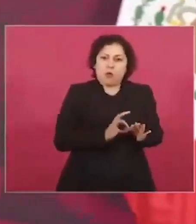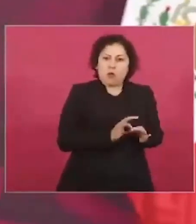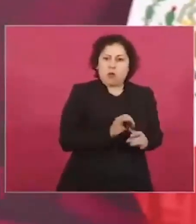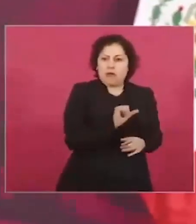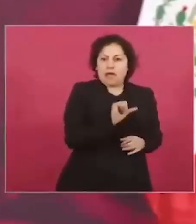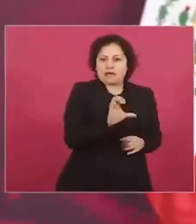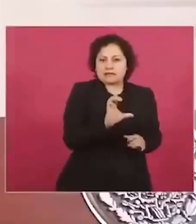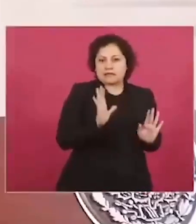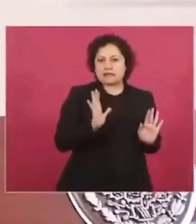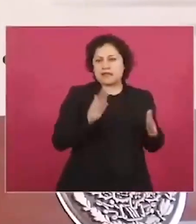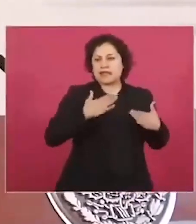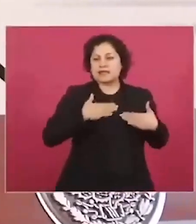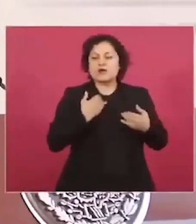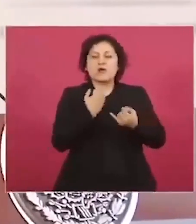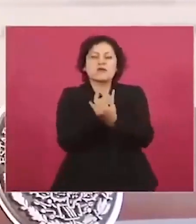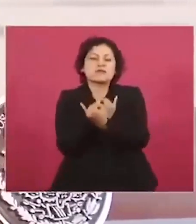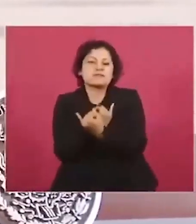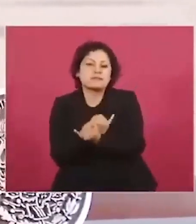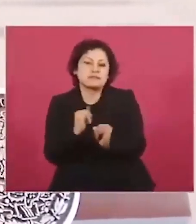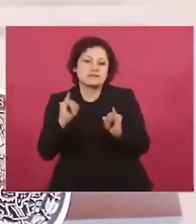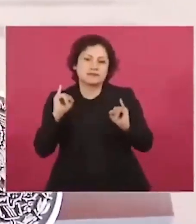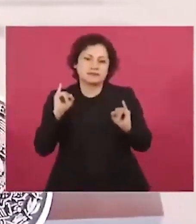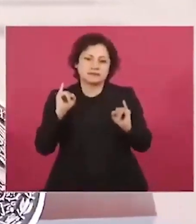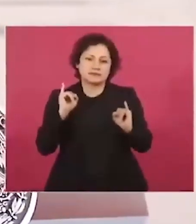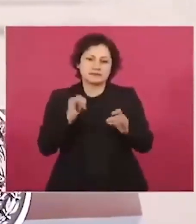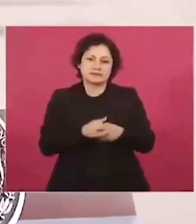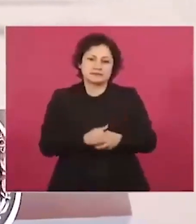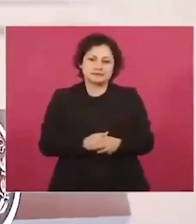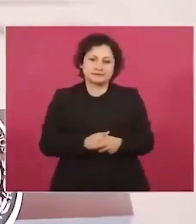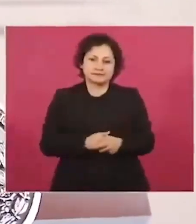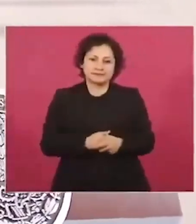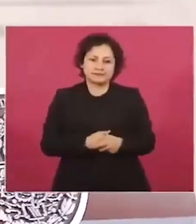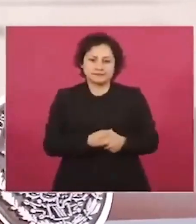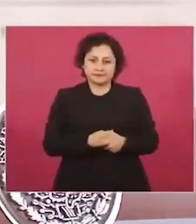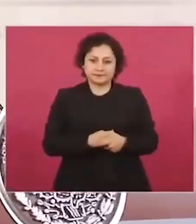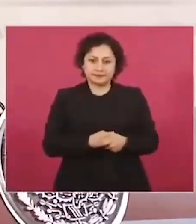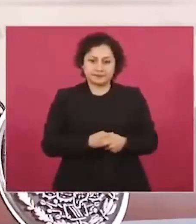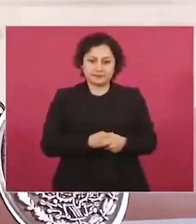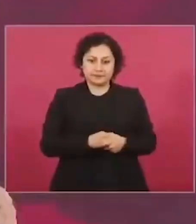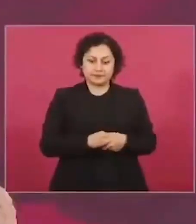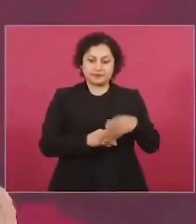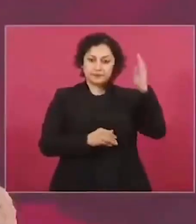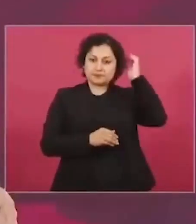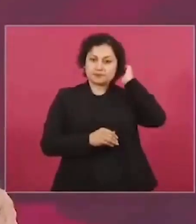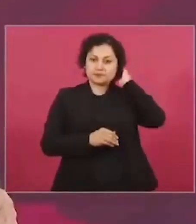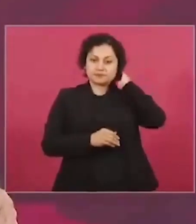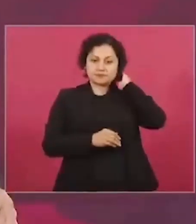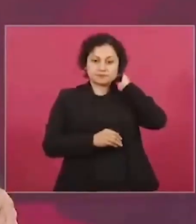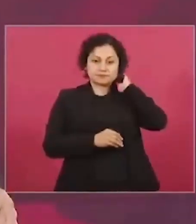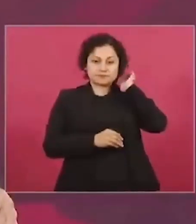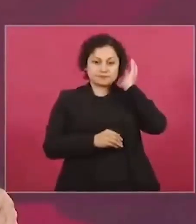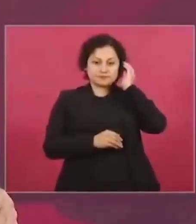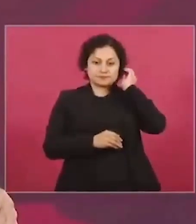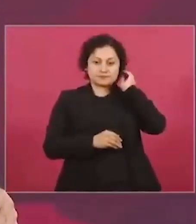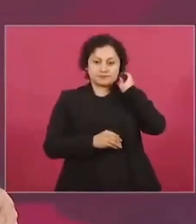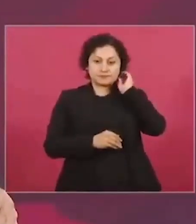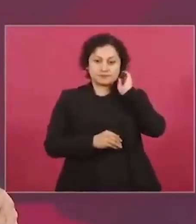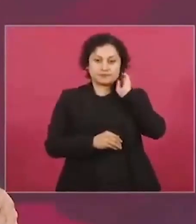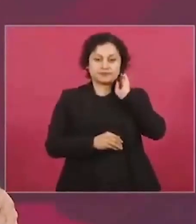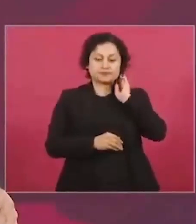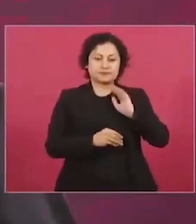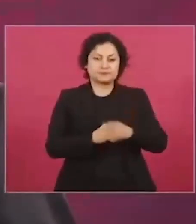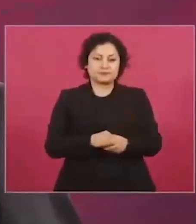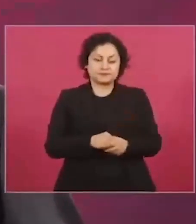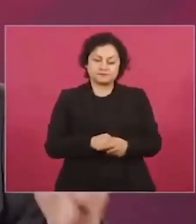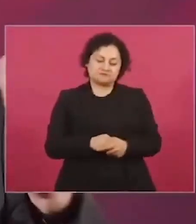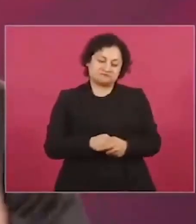consecutivo el hashtag de narcopresidente y los señalamientos que existen, pues están